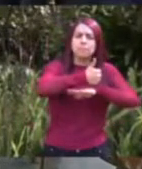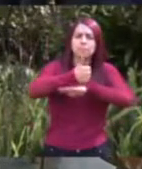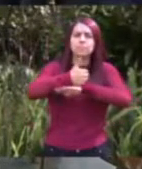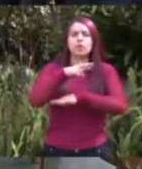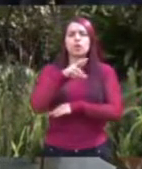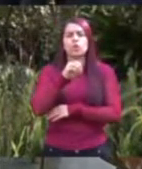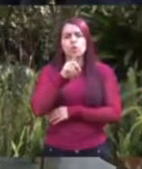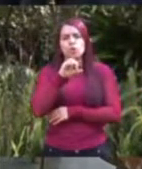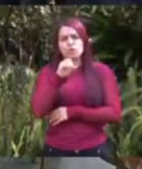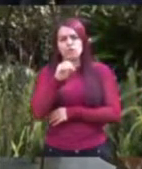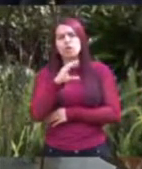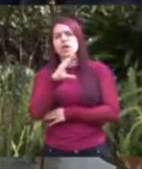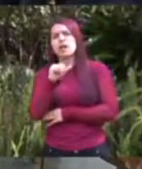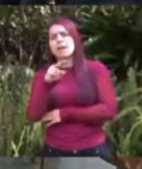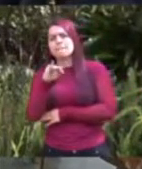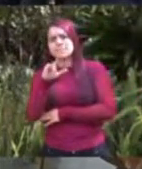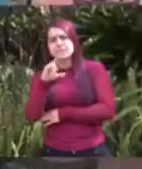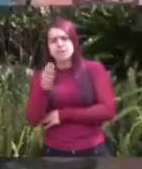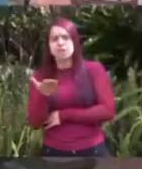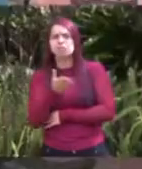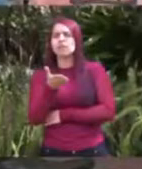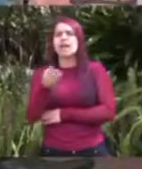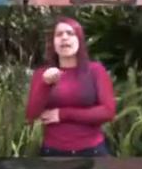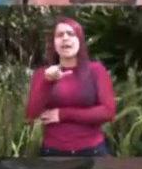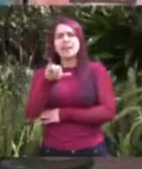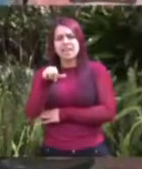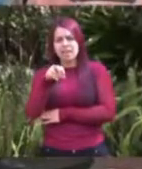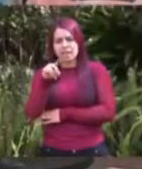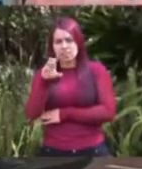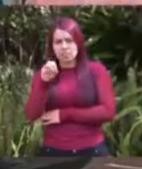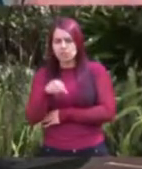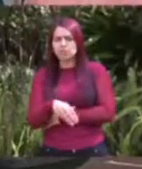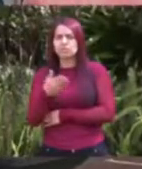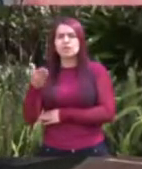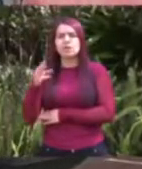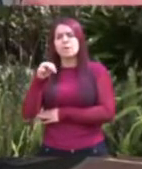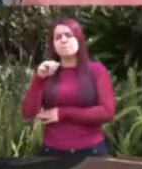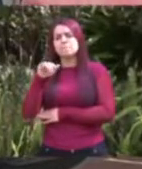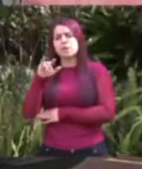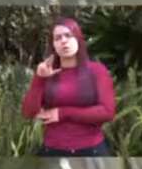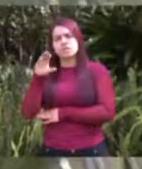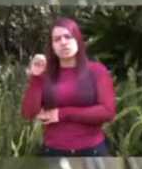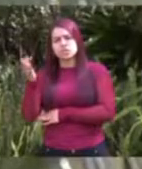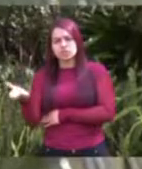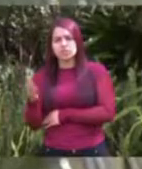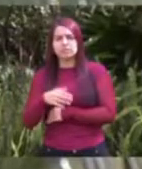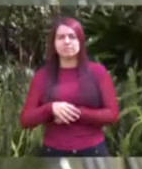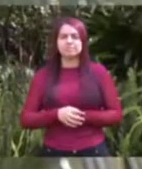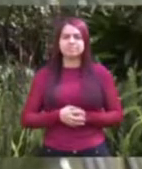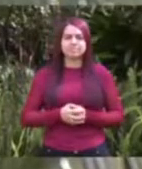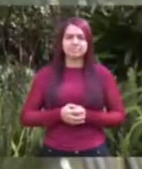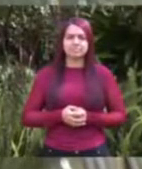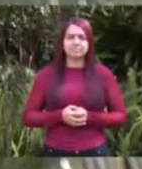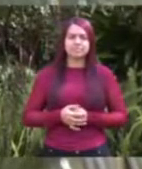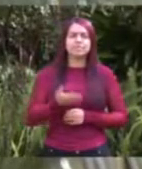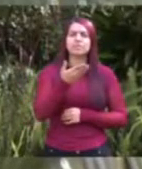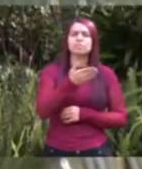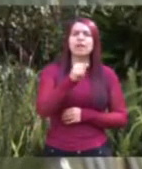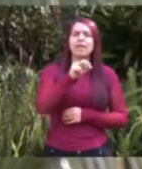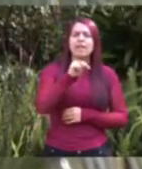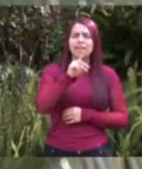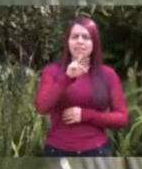Danilo Rojas, Gloria Amparo Rodríguez, Alejandro Ramelli, Juan Ramón Martínez, Mauricio Cadena, Lilia Andrea